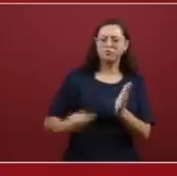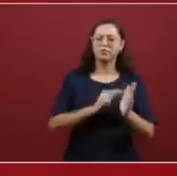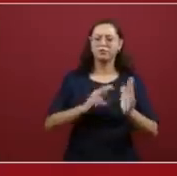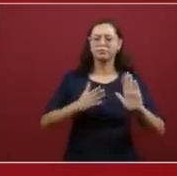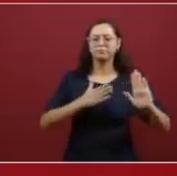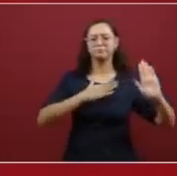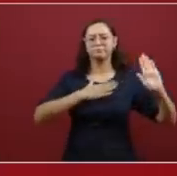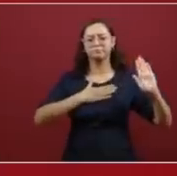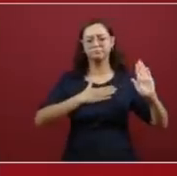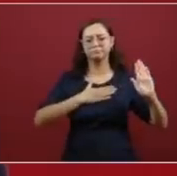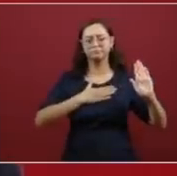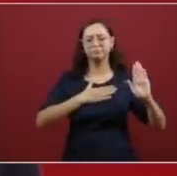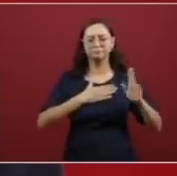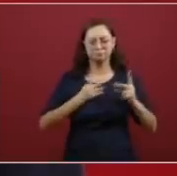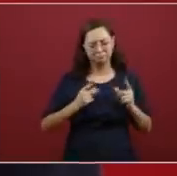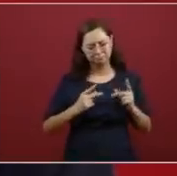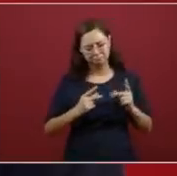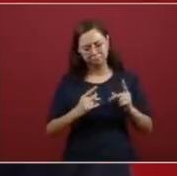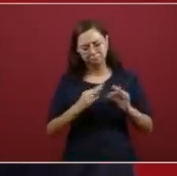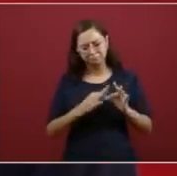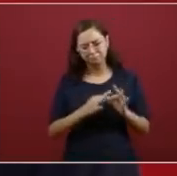de entendimiento